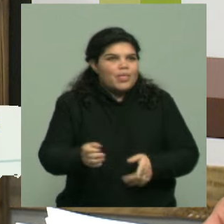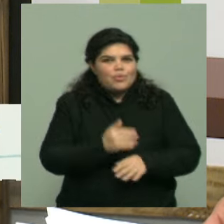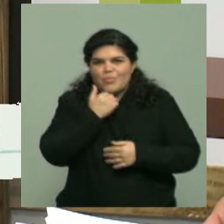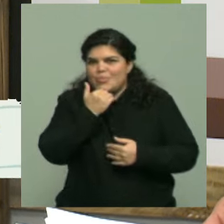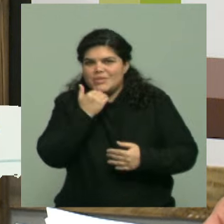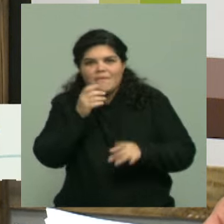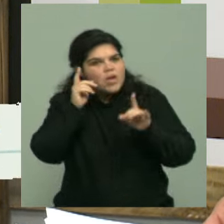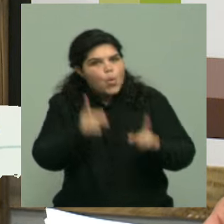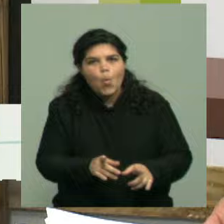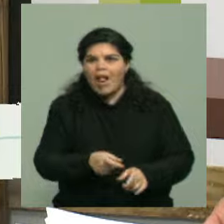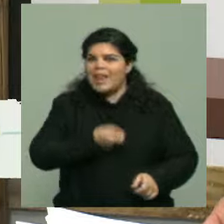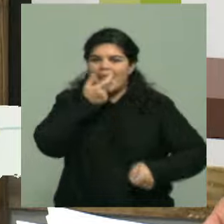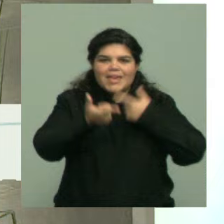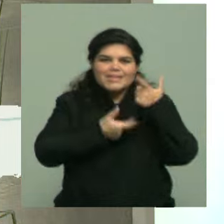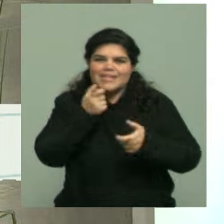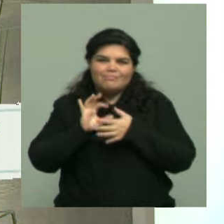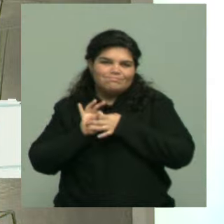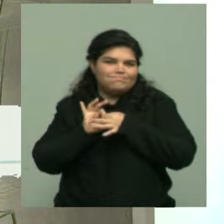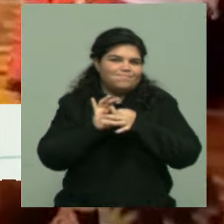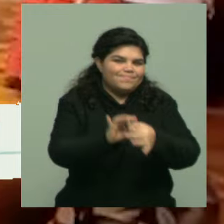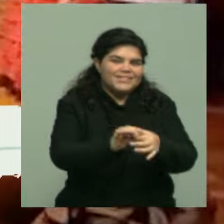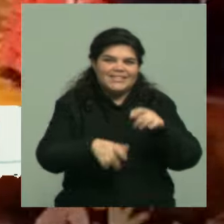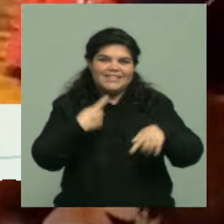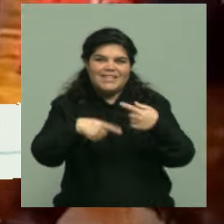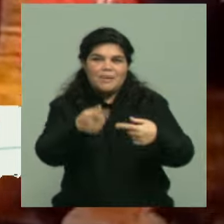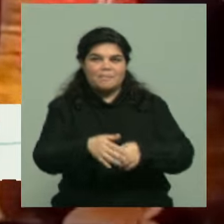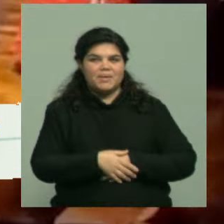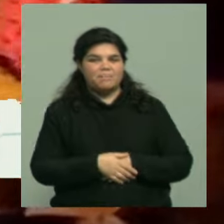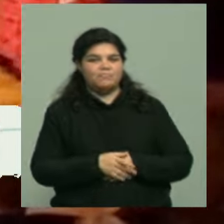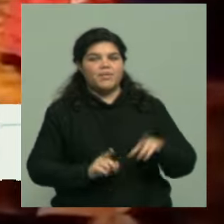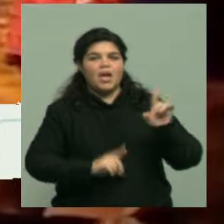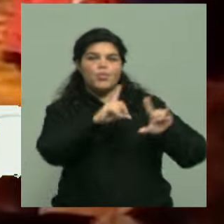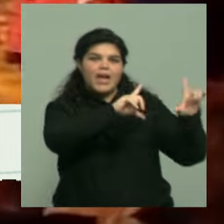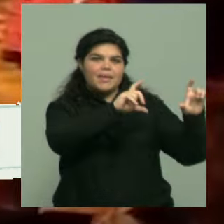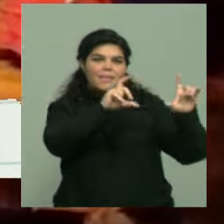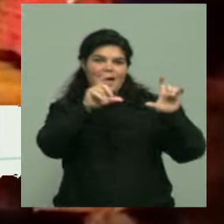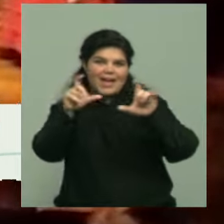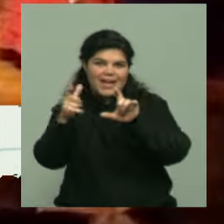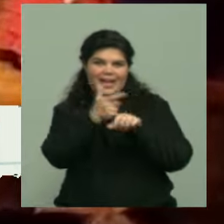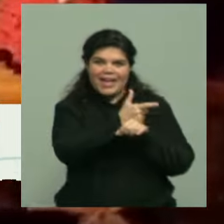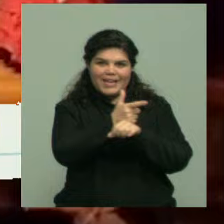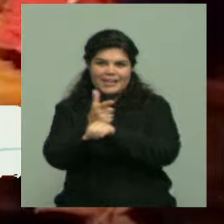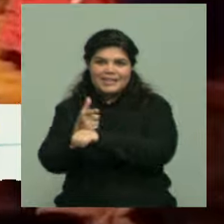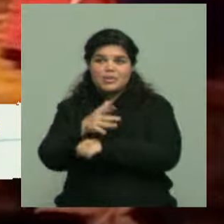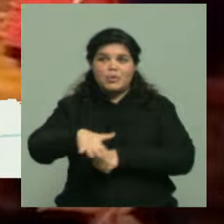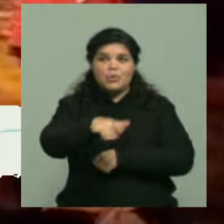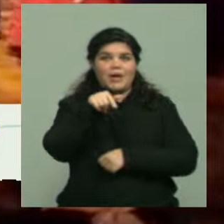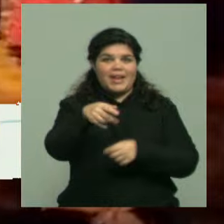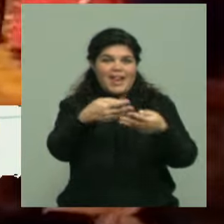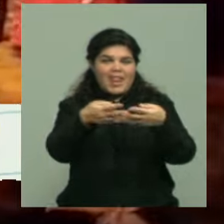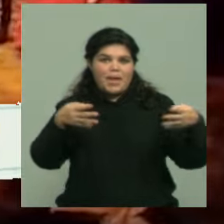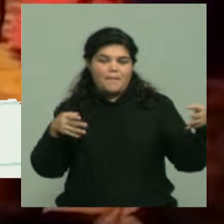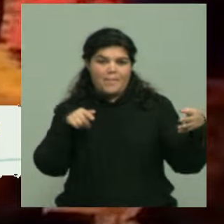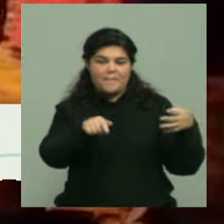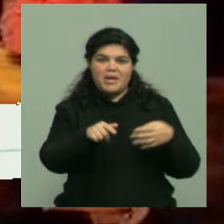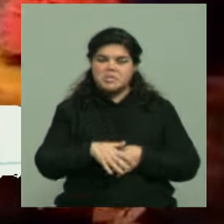todo el tiempo. Me encanta. Ahí está. Ahí estamos. Estamos viendo algunas imágenes de lo que sucede ahí. Esto es el Le Parc. Y me encanta eso que